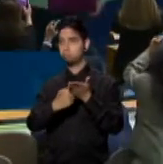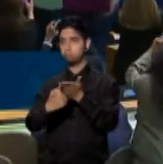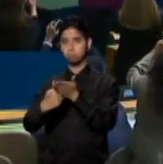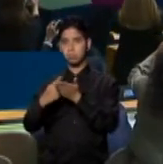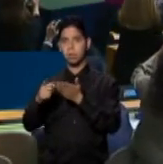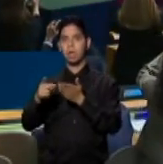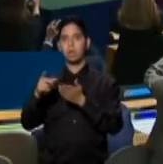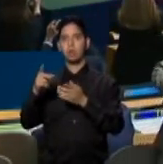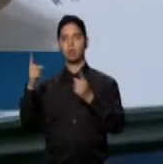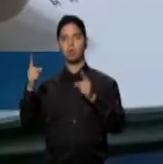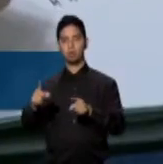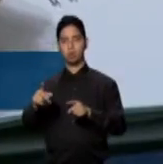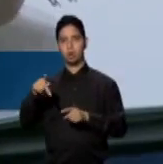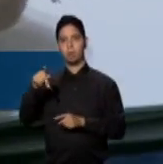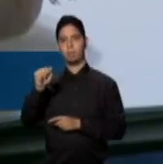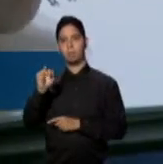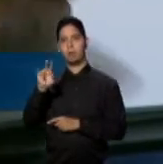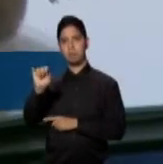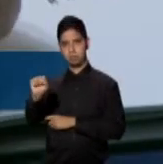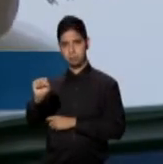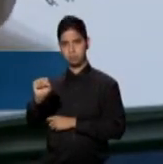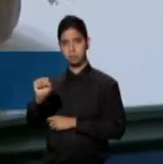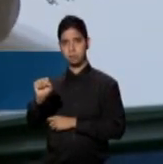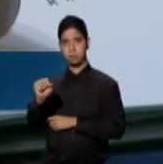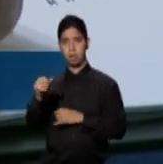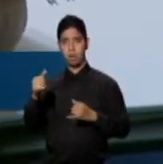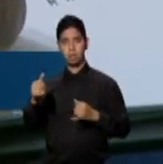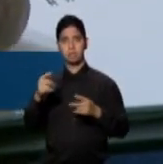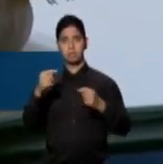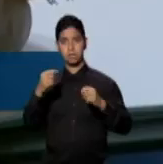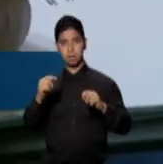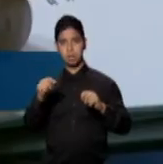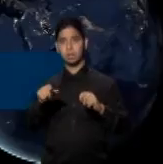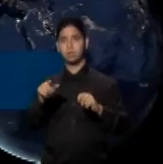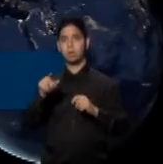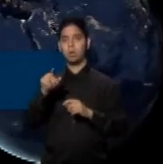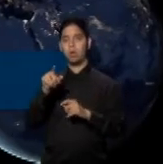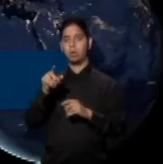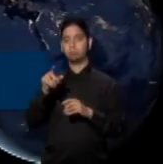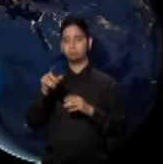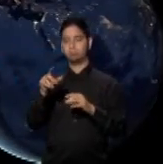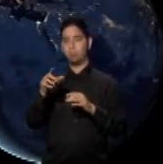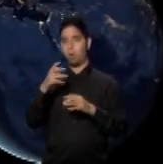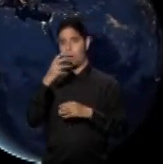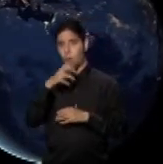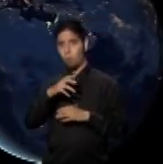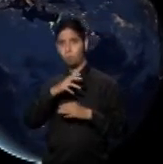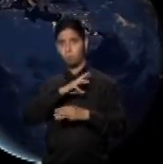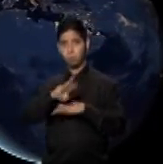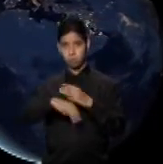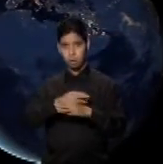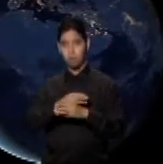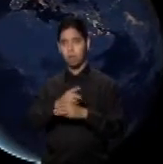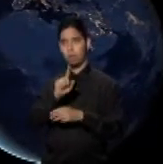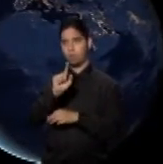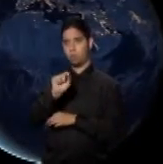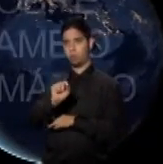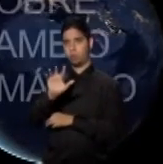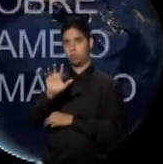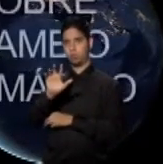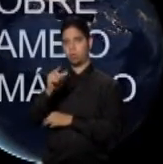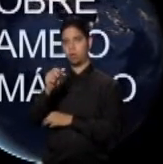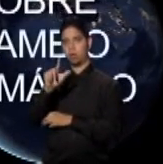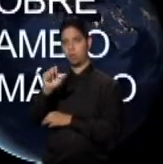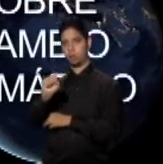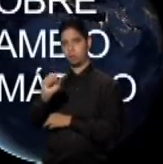el pasado mes de diciembre. Se acuerda mantener el calentamiento global bajo los 1.5 grados Celsius y se dispuso además